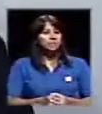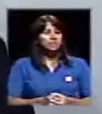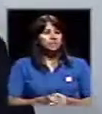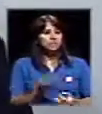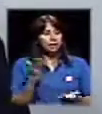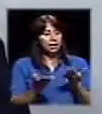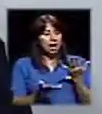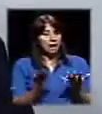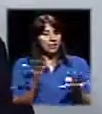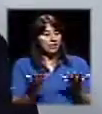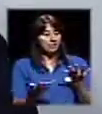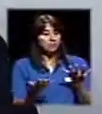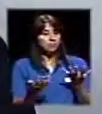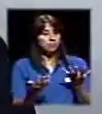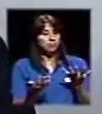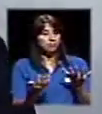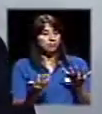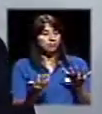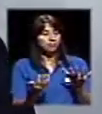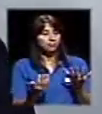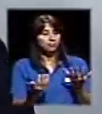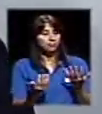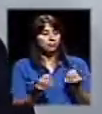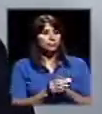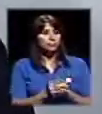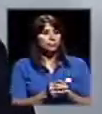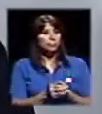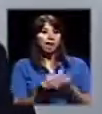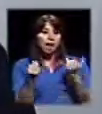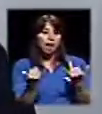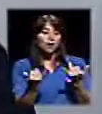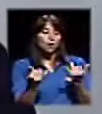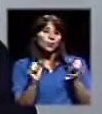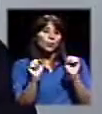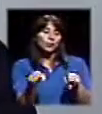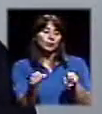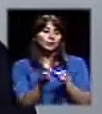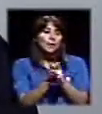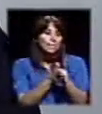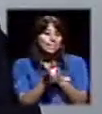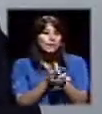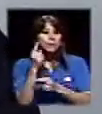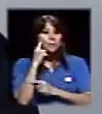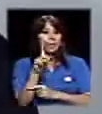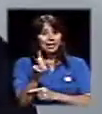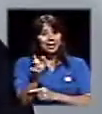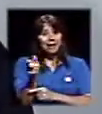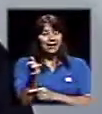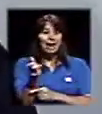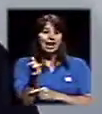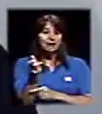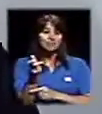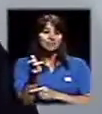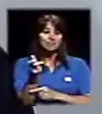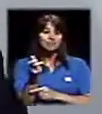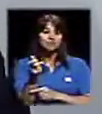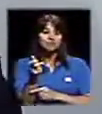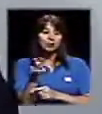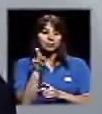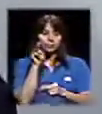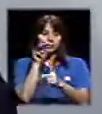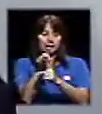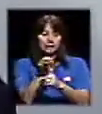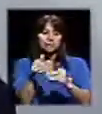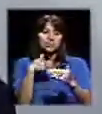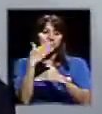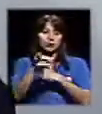Tal vez en ese espíritu podemos invitar al canal a que nos regrese una vez que